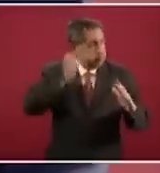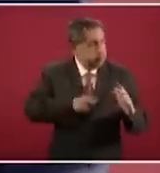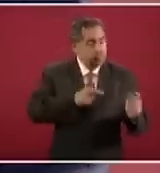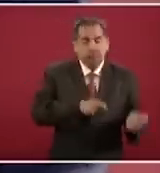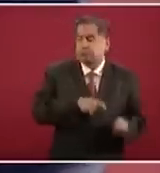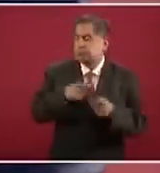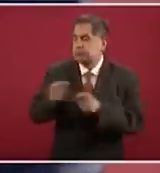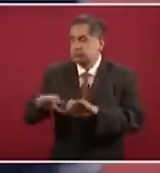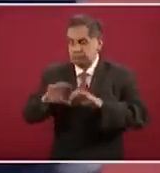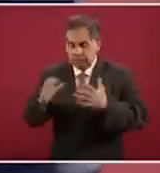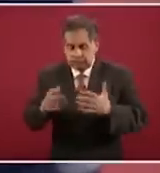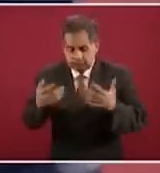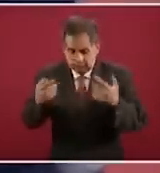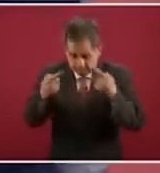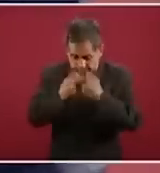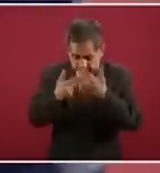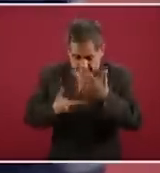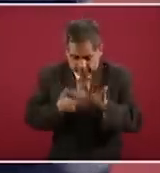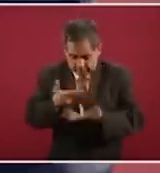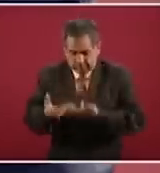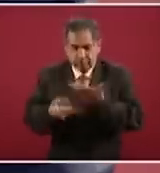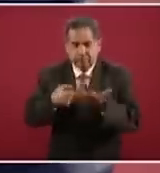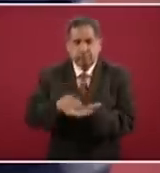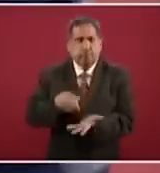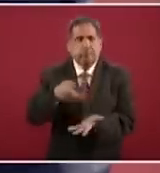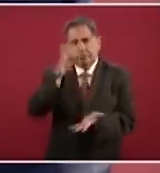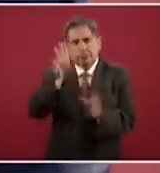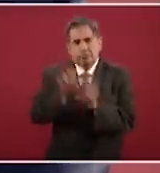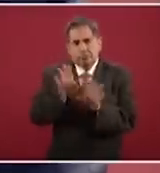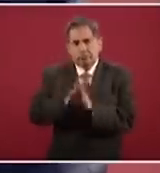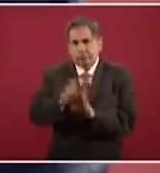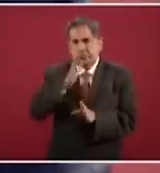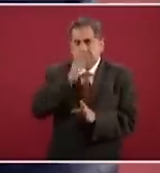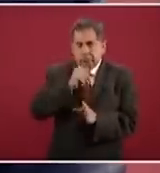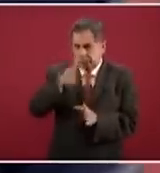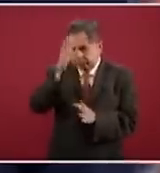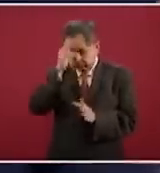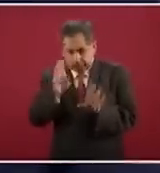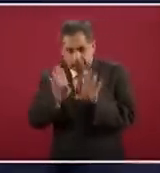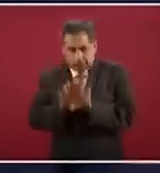el Congreso, en este caso el Senado, diga no estamos nosotros